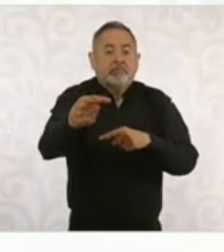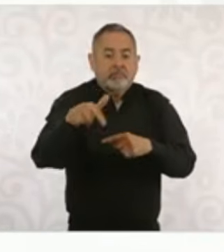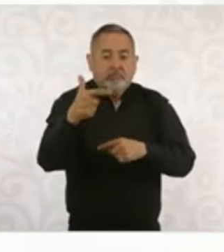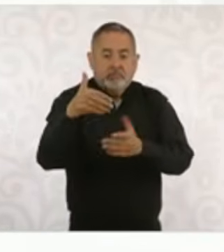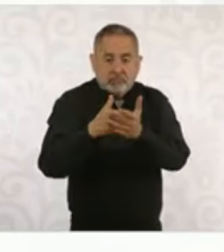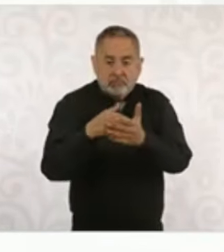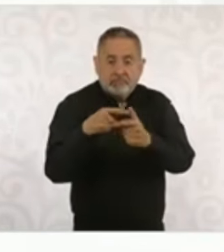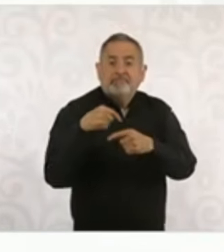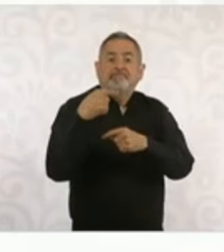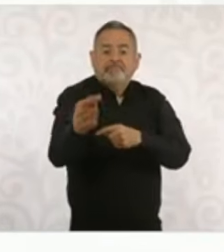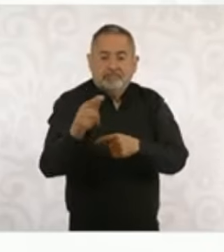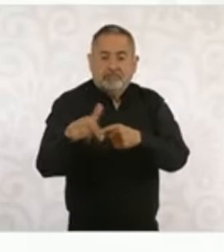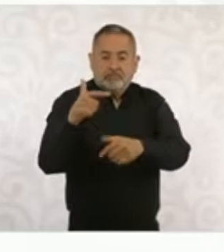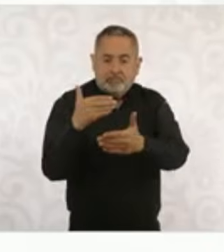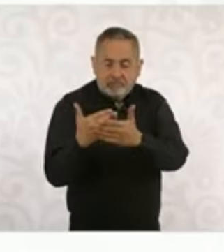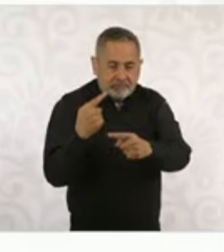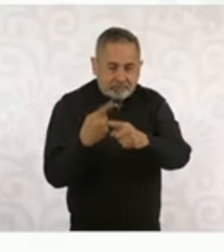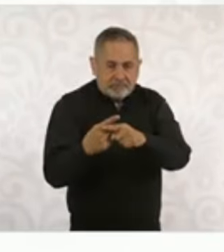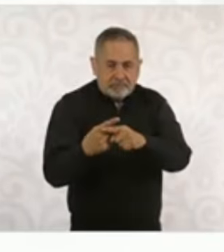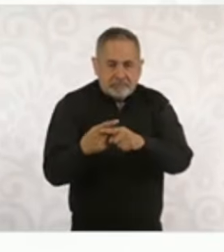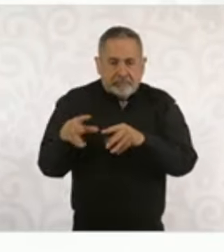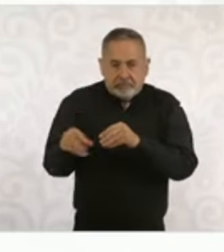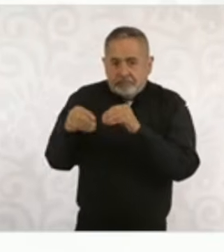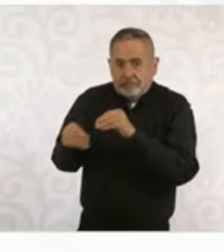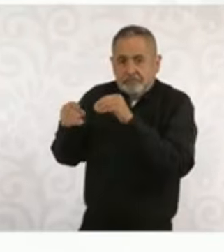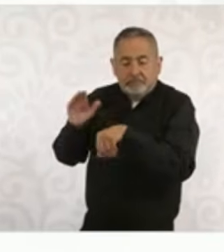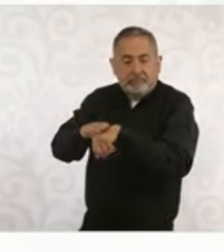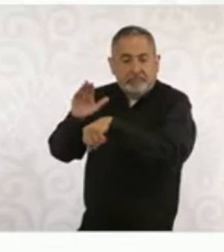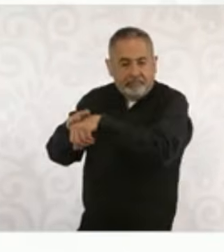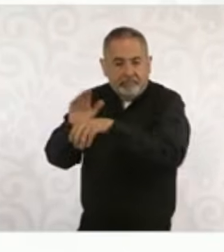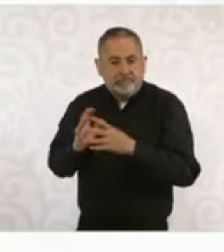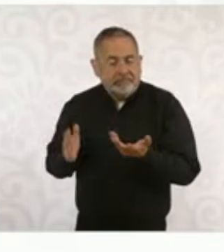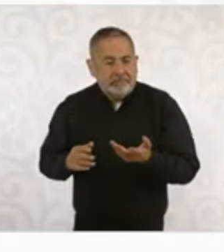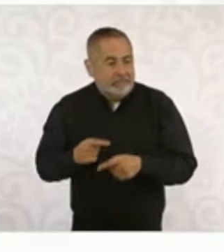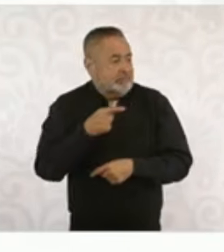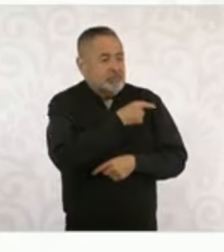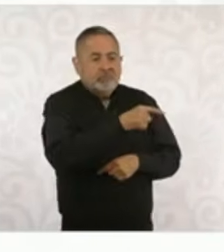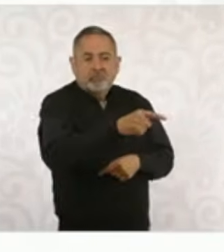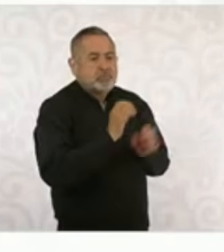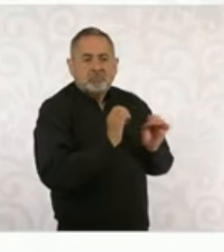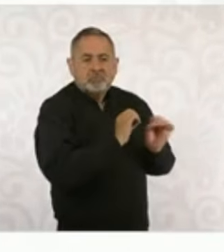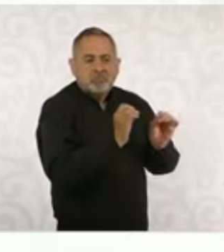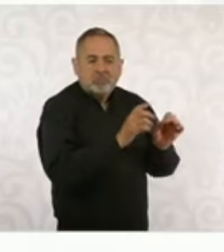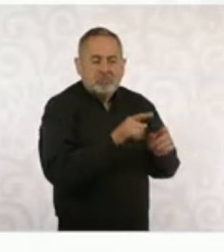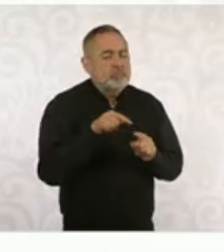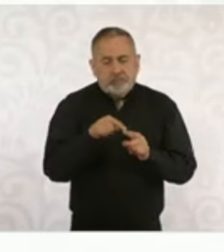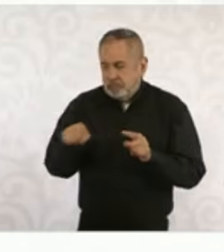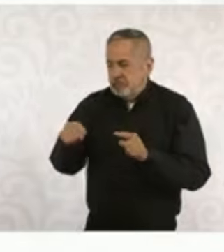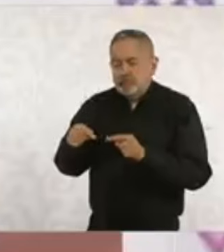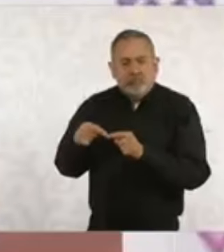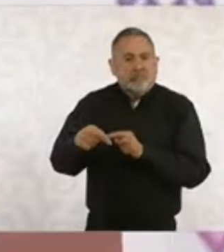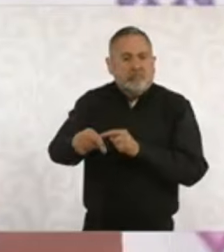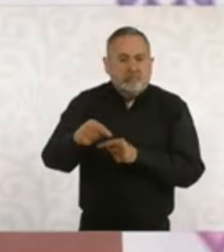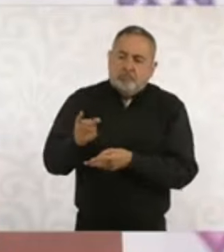los 12,000 del siguiente año y los 12,000 del siguiente año que no se formaron cada año. Y entonces, ¿qué